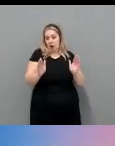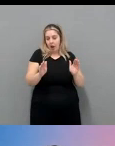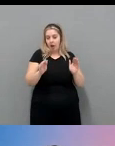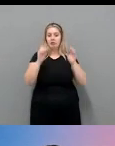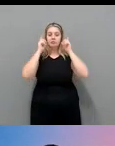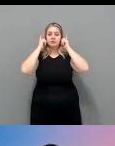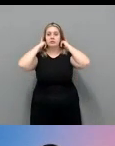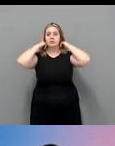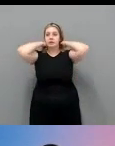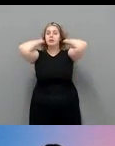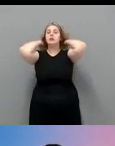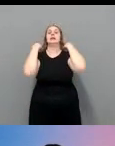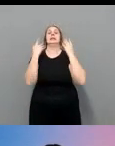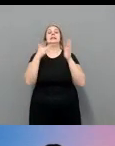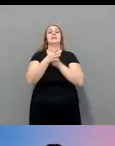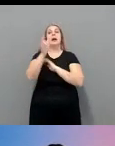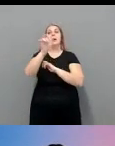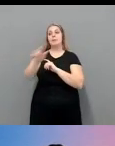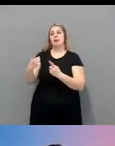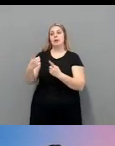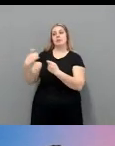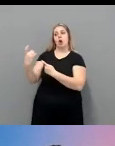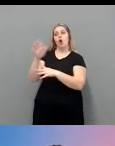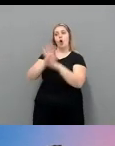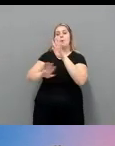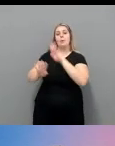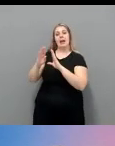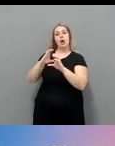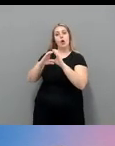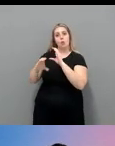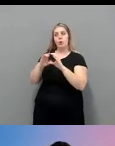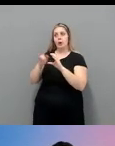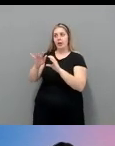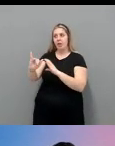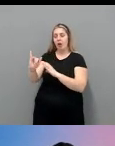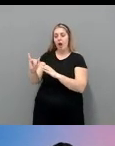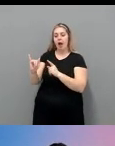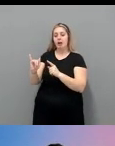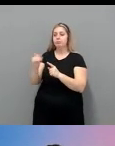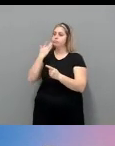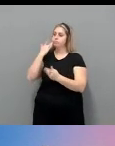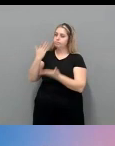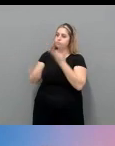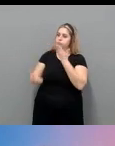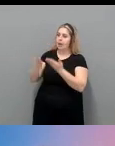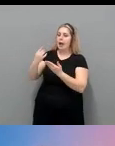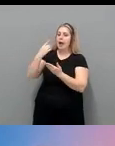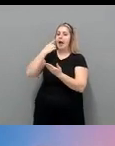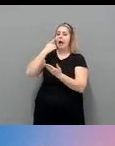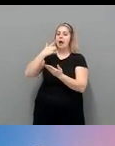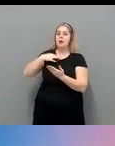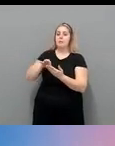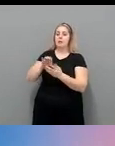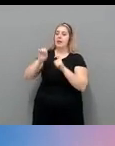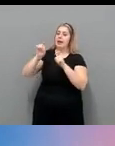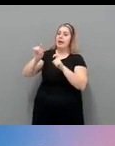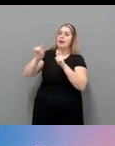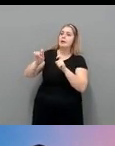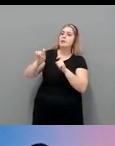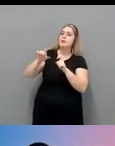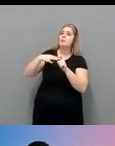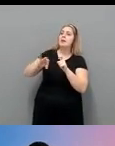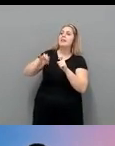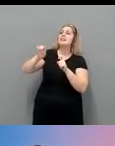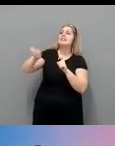las personas que presentaban necesidades complejas de comunicación se les evaluaba para ver si podían ser enseñadas o para ver si se